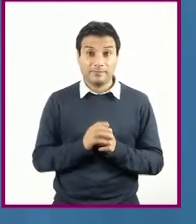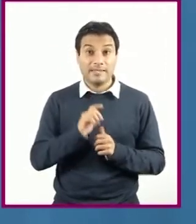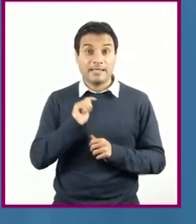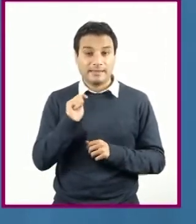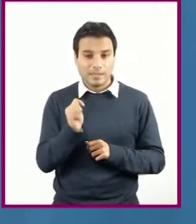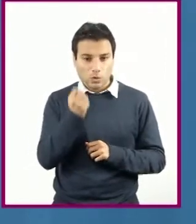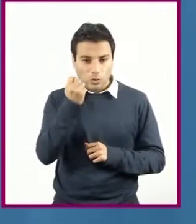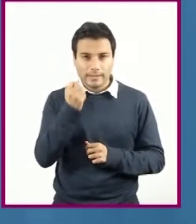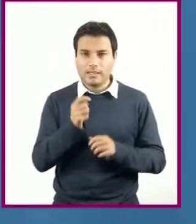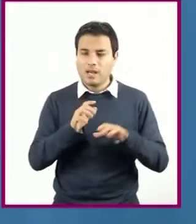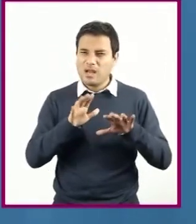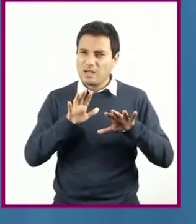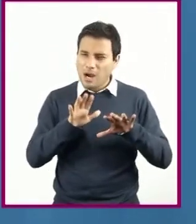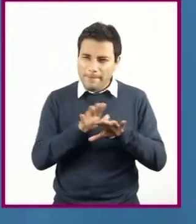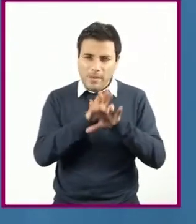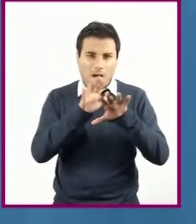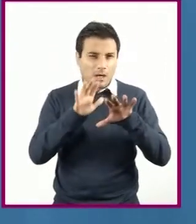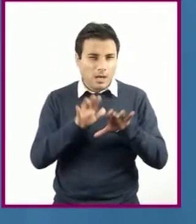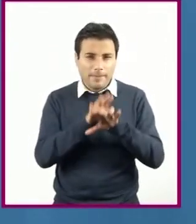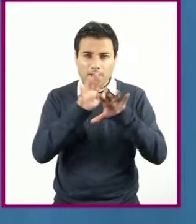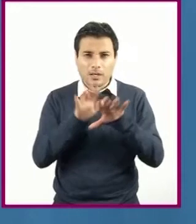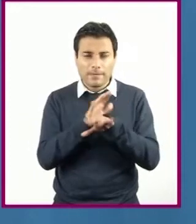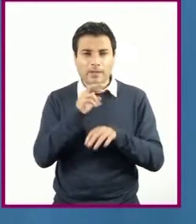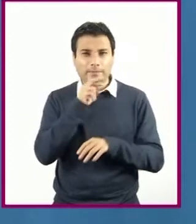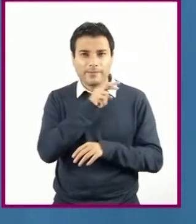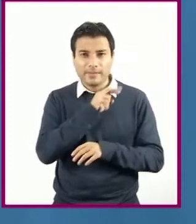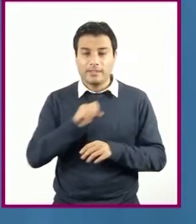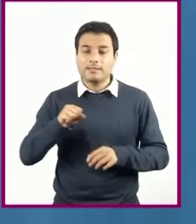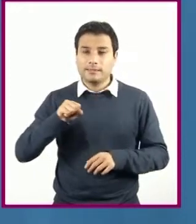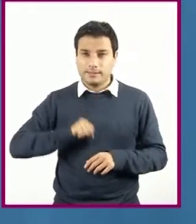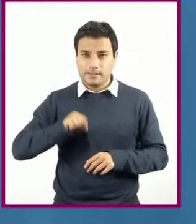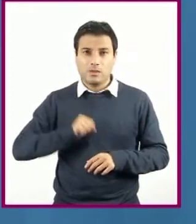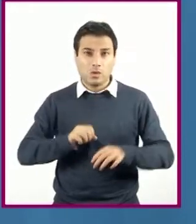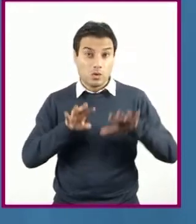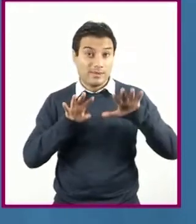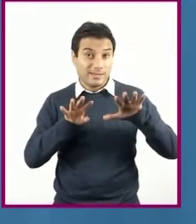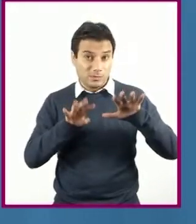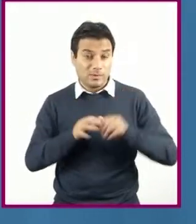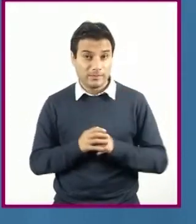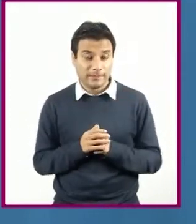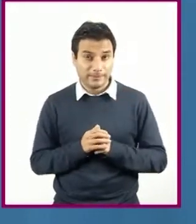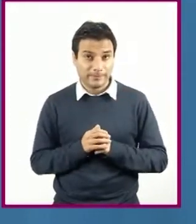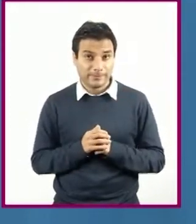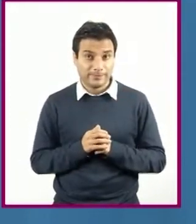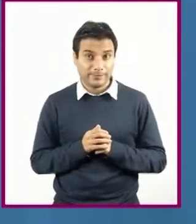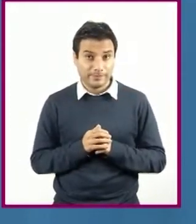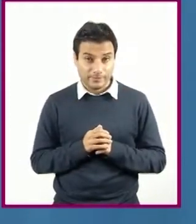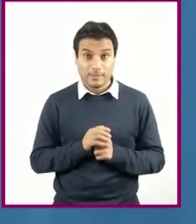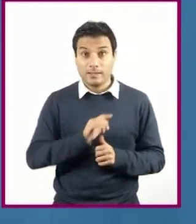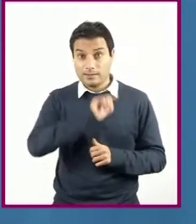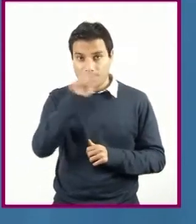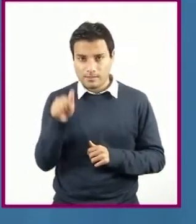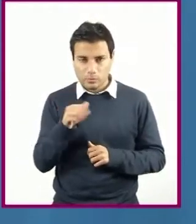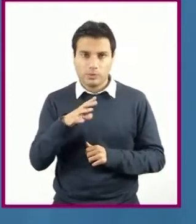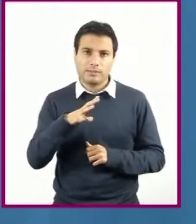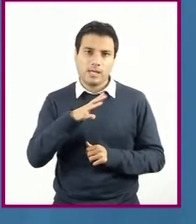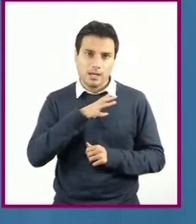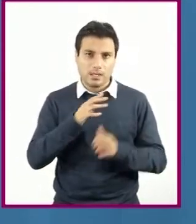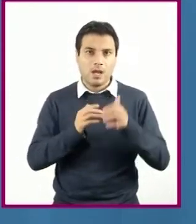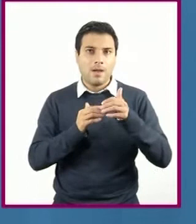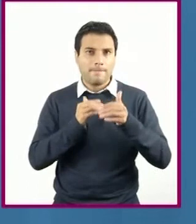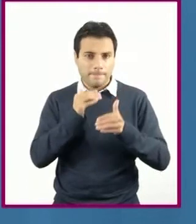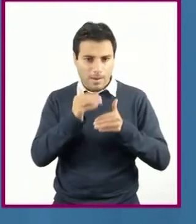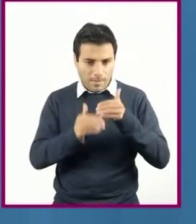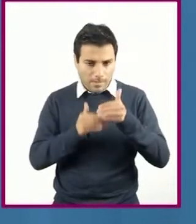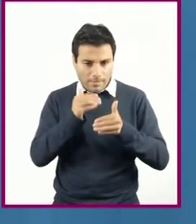de manera exponencial a principios del siglo XIX, y esto se tradujo en mayor progreso